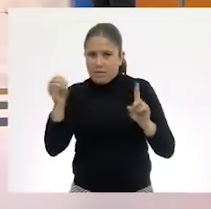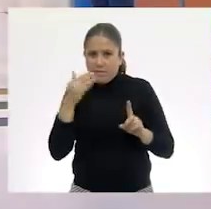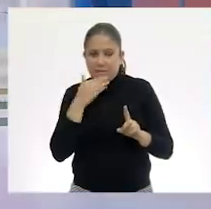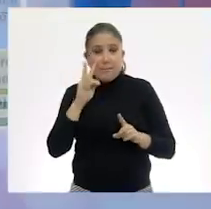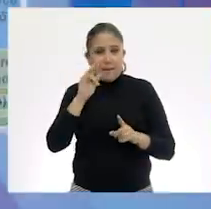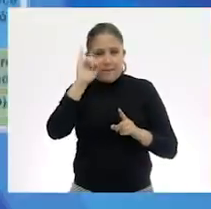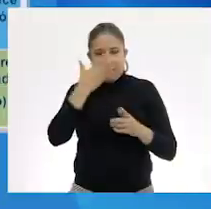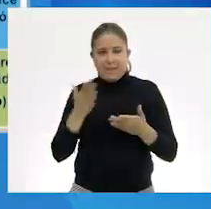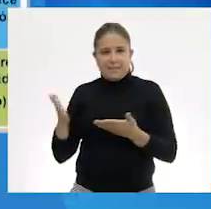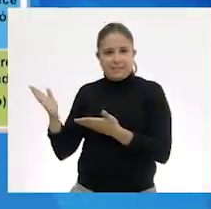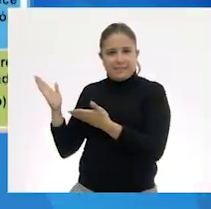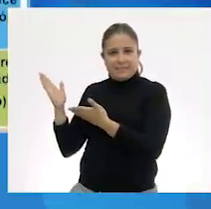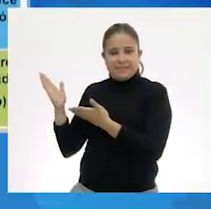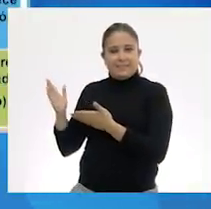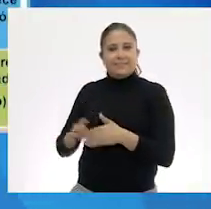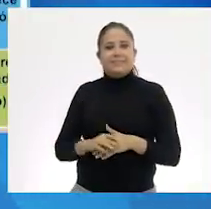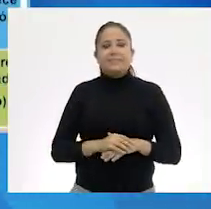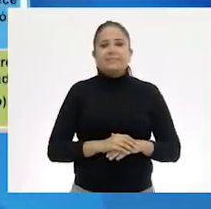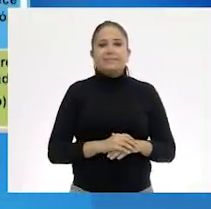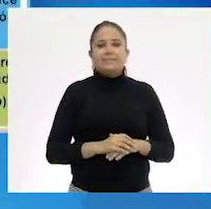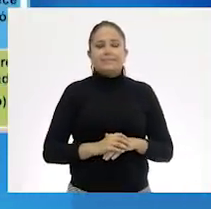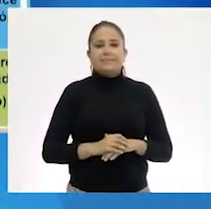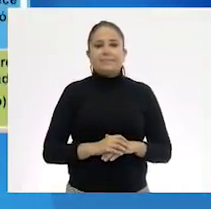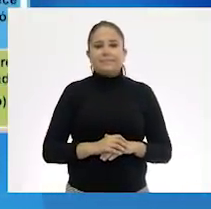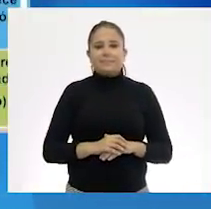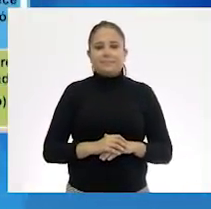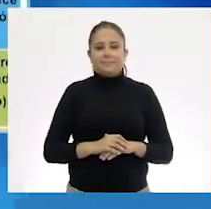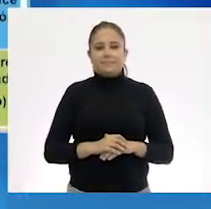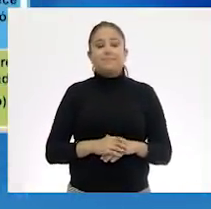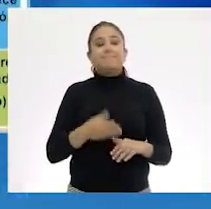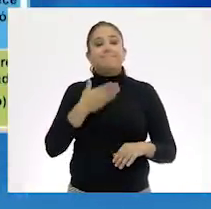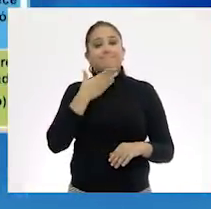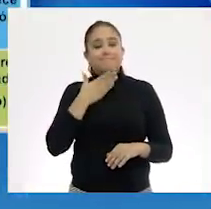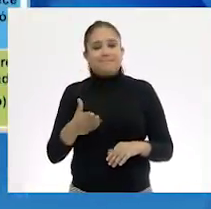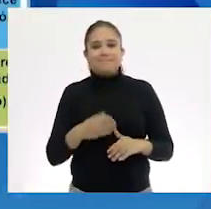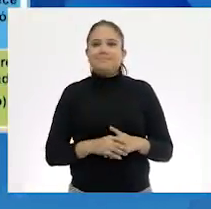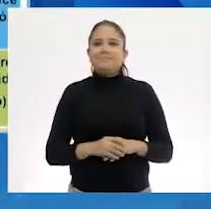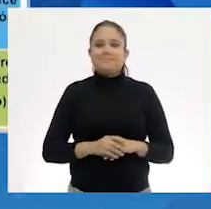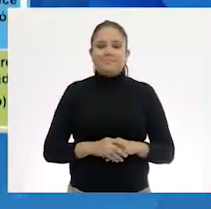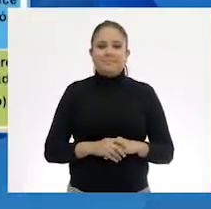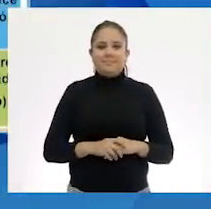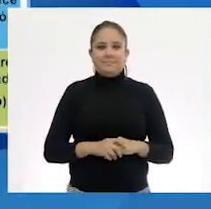a ver la imagen. A ver, vamos a verla. Muy bien.